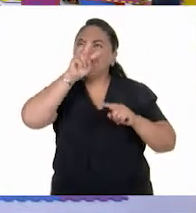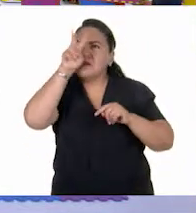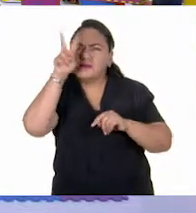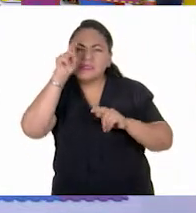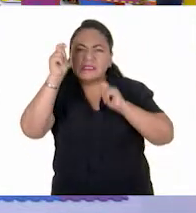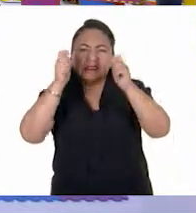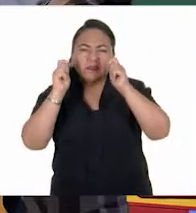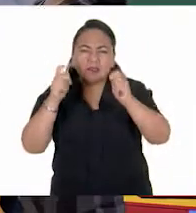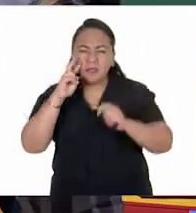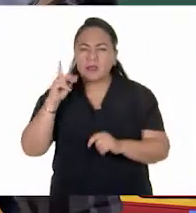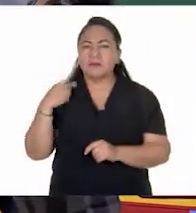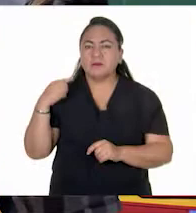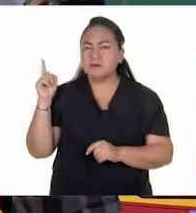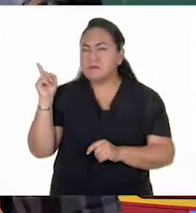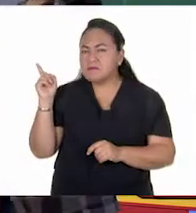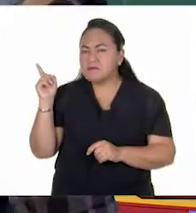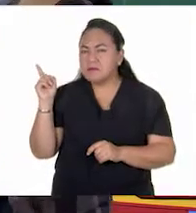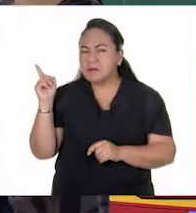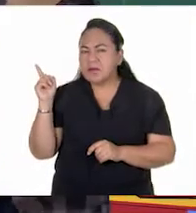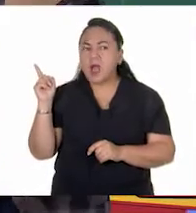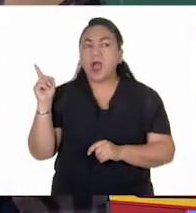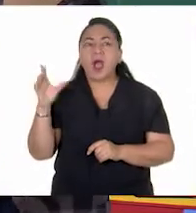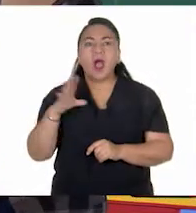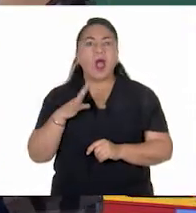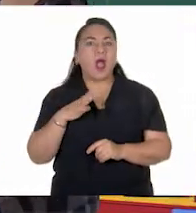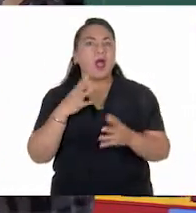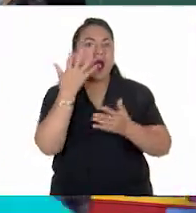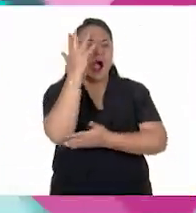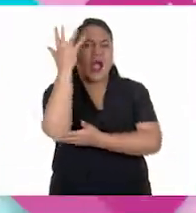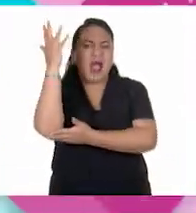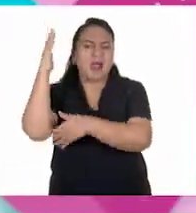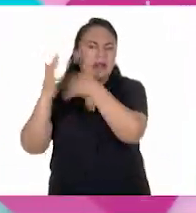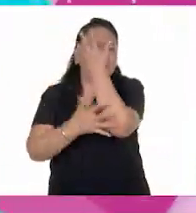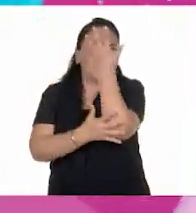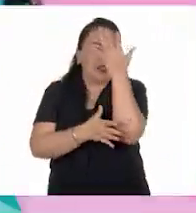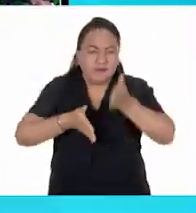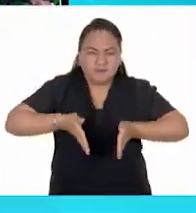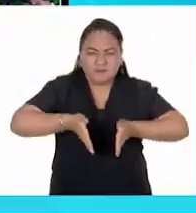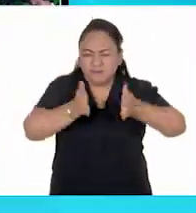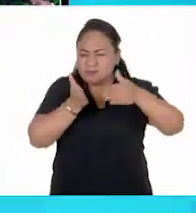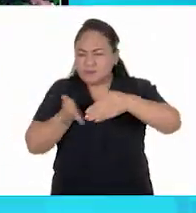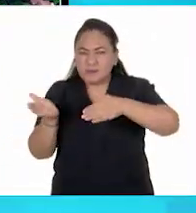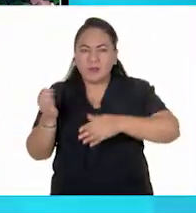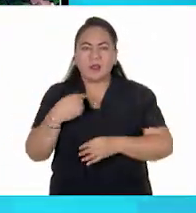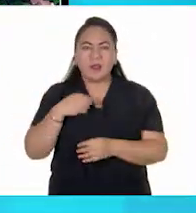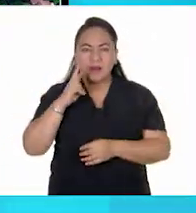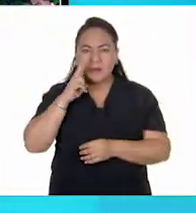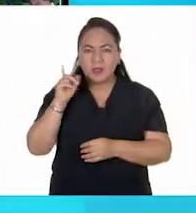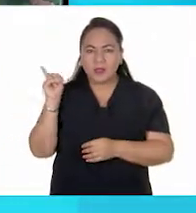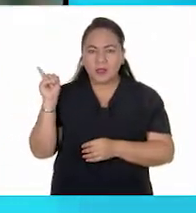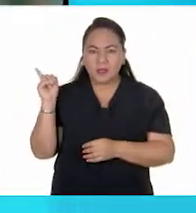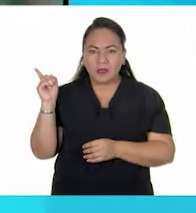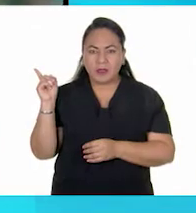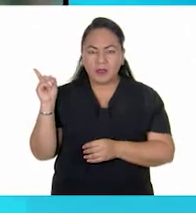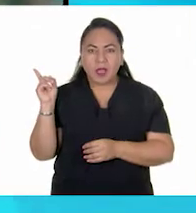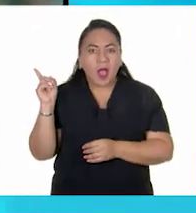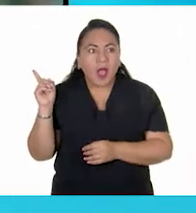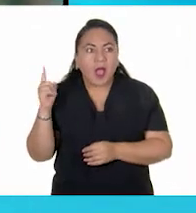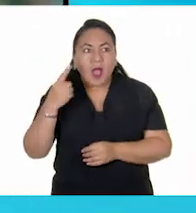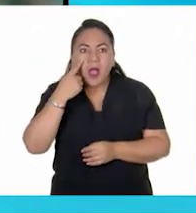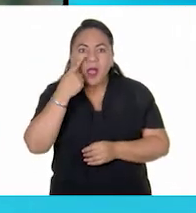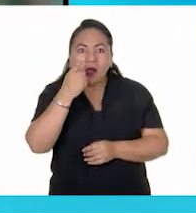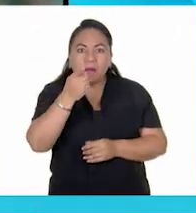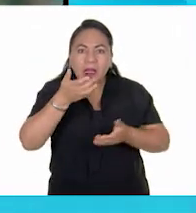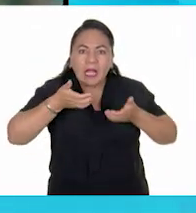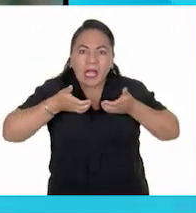ver. Aquí yo puedo ver, en principio, que hay muchísimos árboles. Muy bien. Veo una calle que